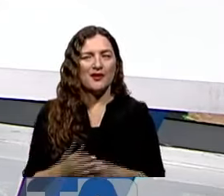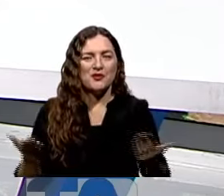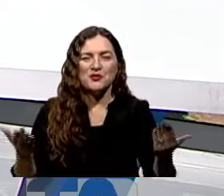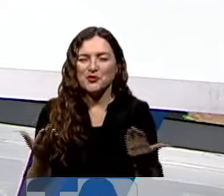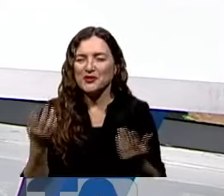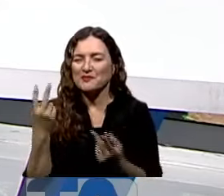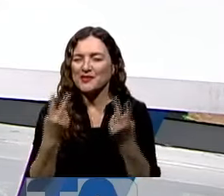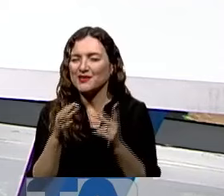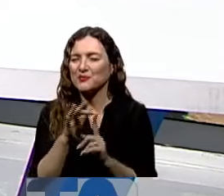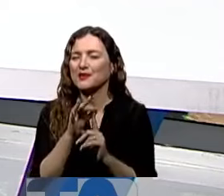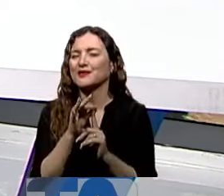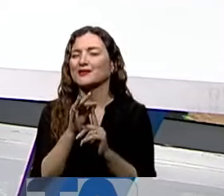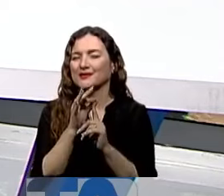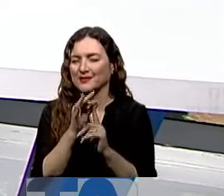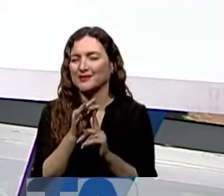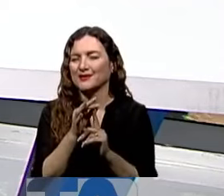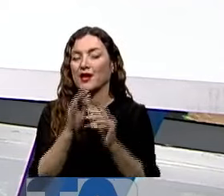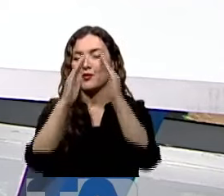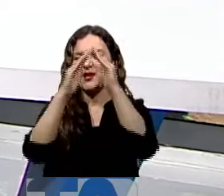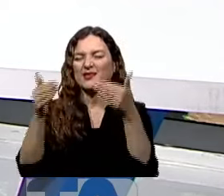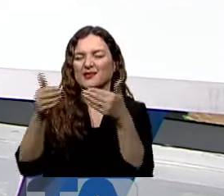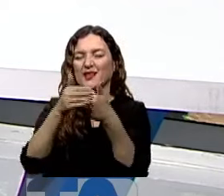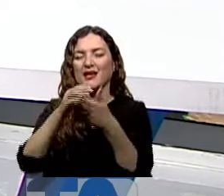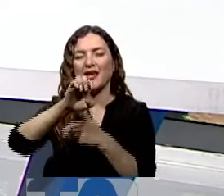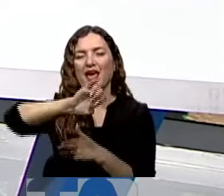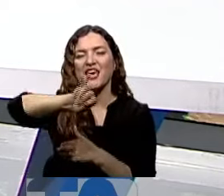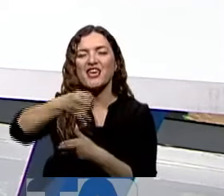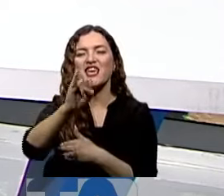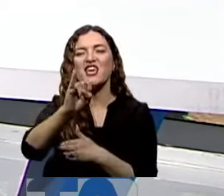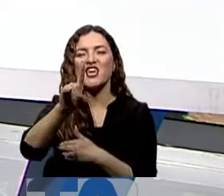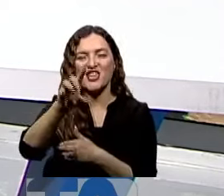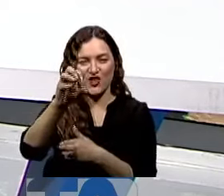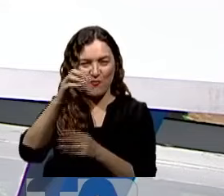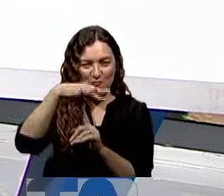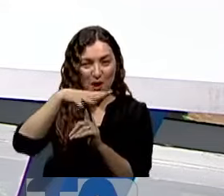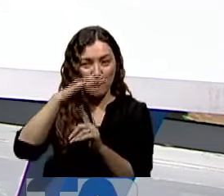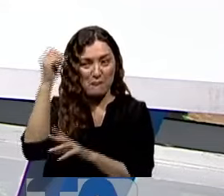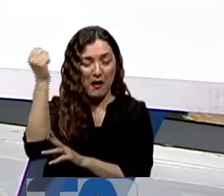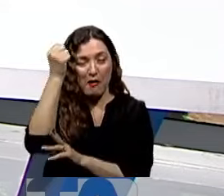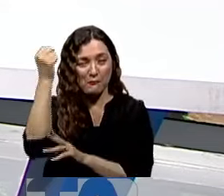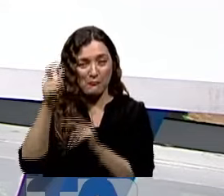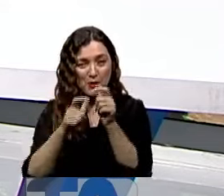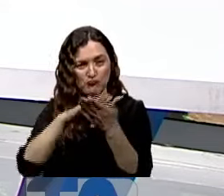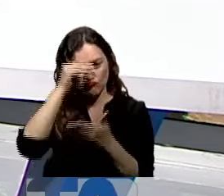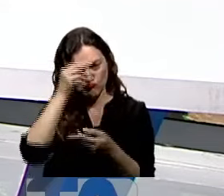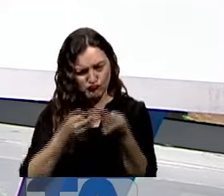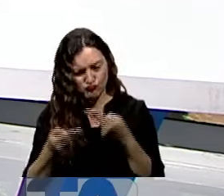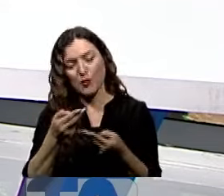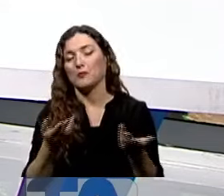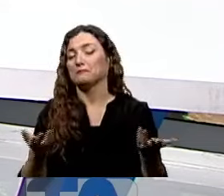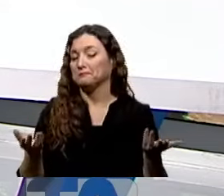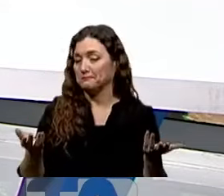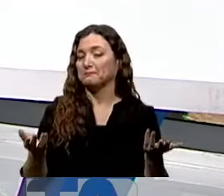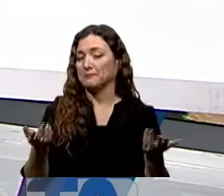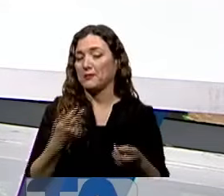que es muy especial. Los vecinos del barrio elegido nos abrieron las puertas. Así es, y es que es famoso por tener gente emprendedora, sobre todo en